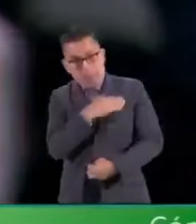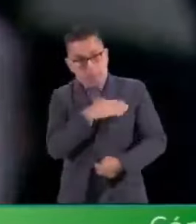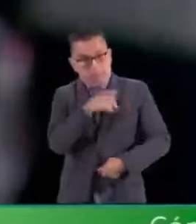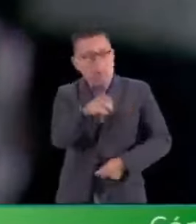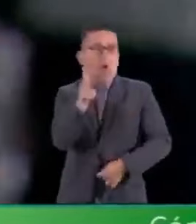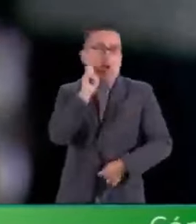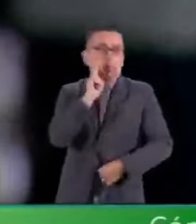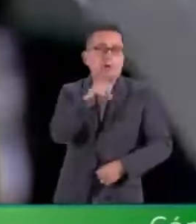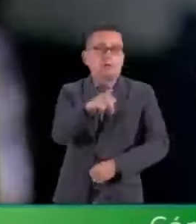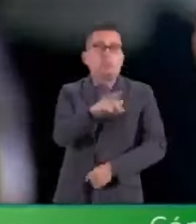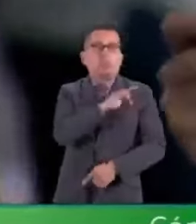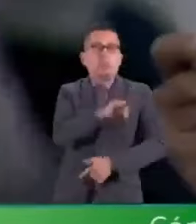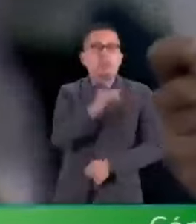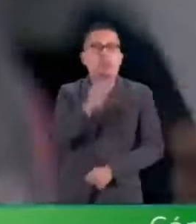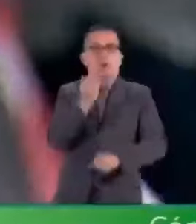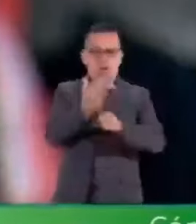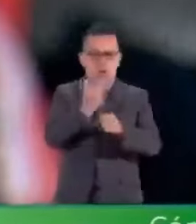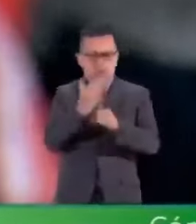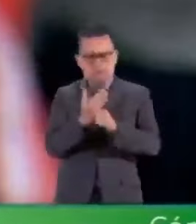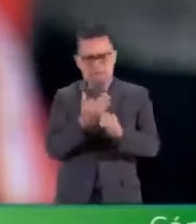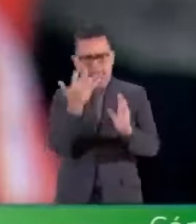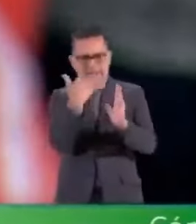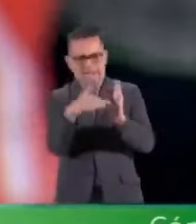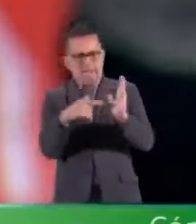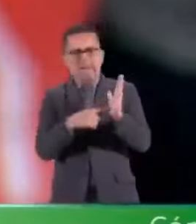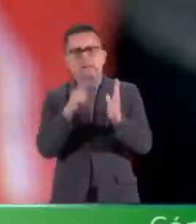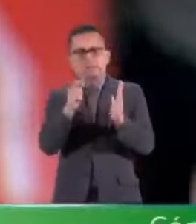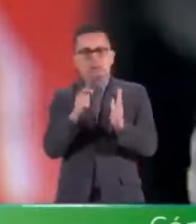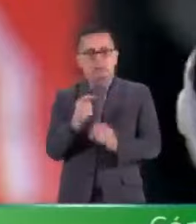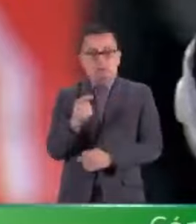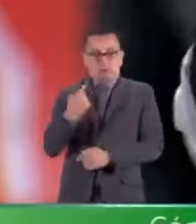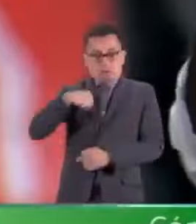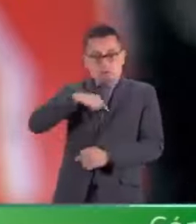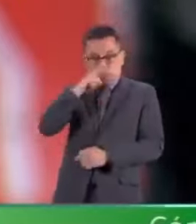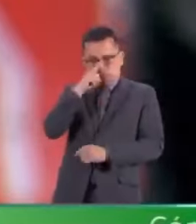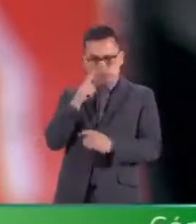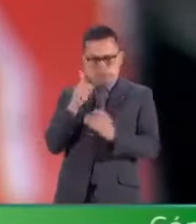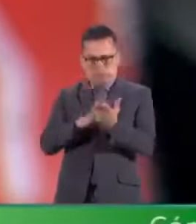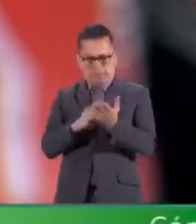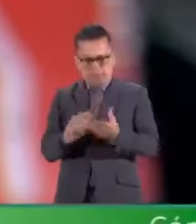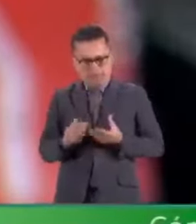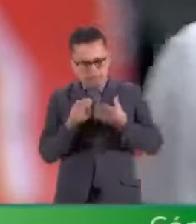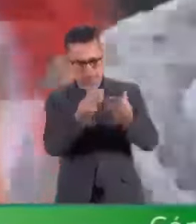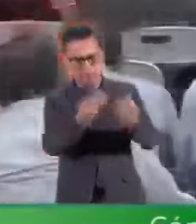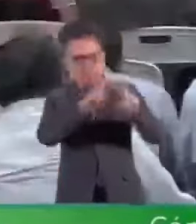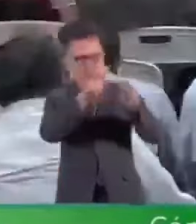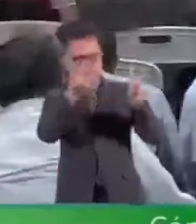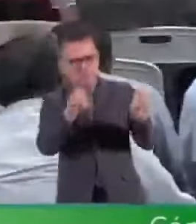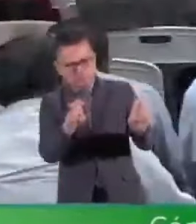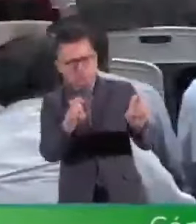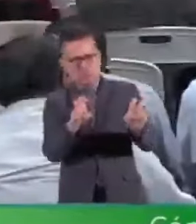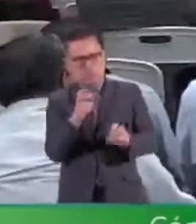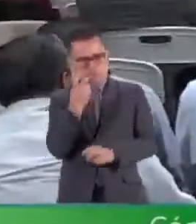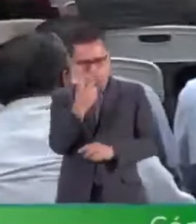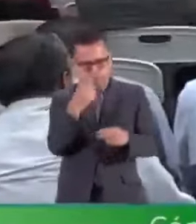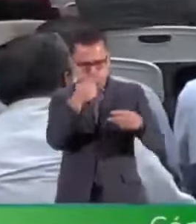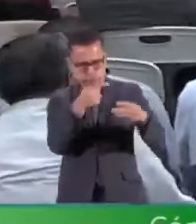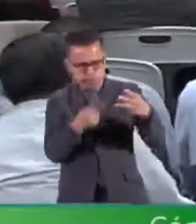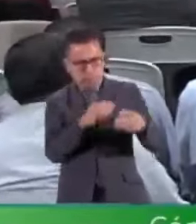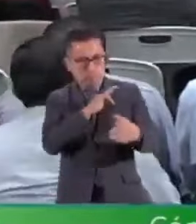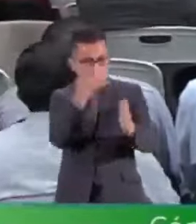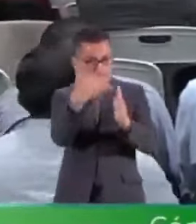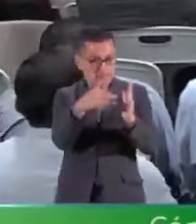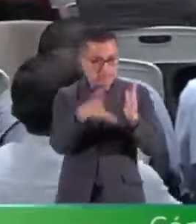lectura al menos al título del documento que presentamos y a sus dos petitorios. Diputado Elías